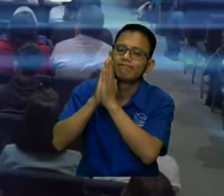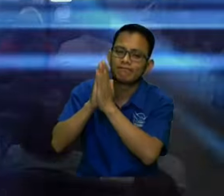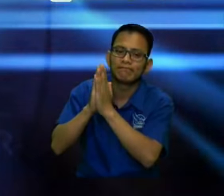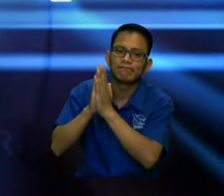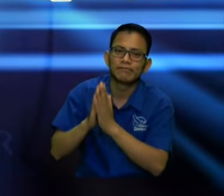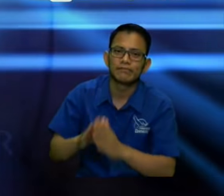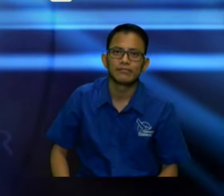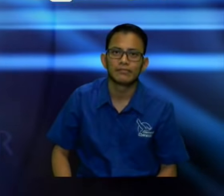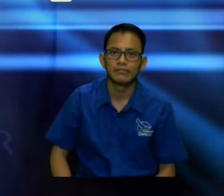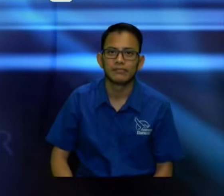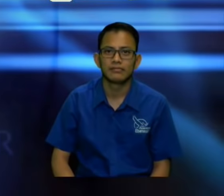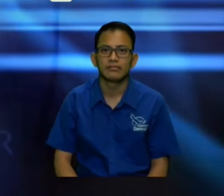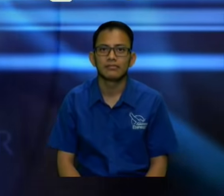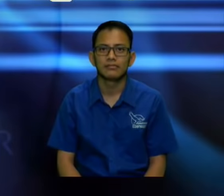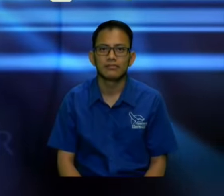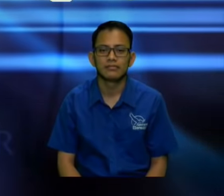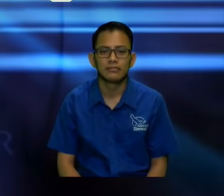Sino